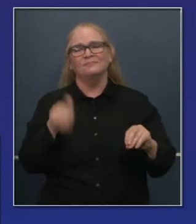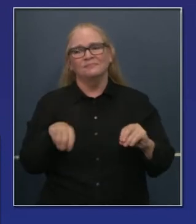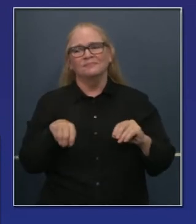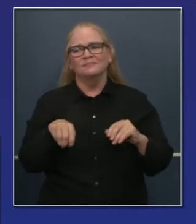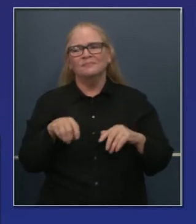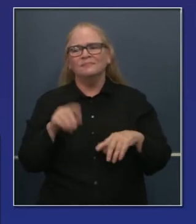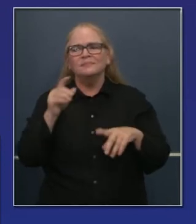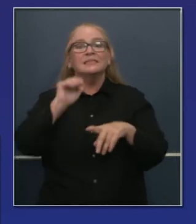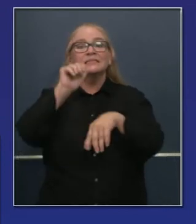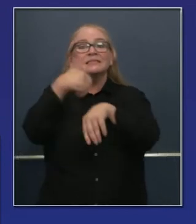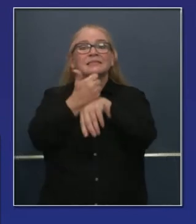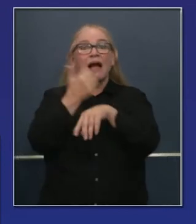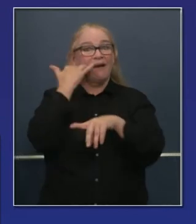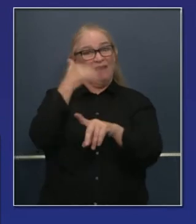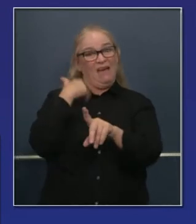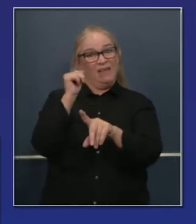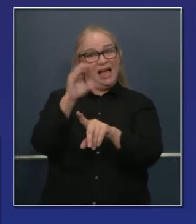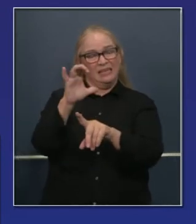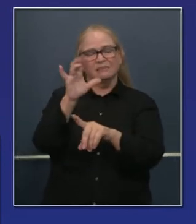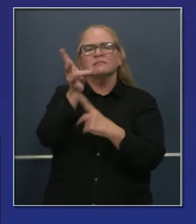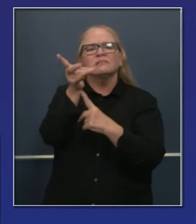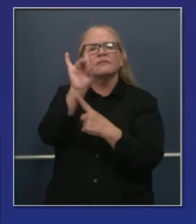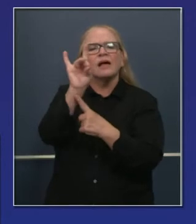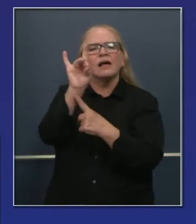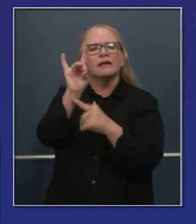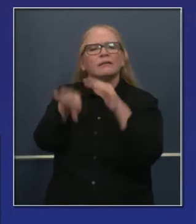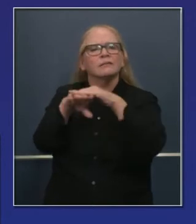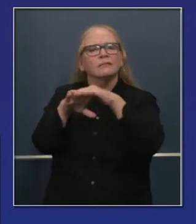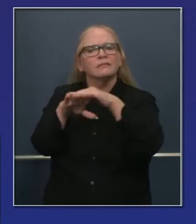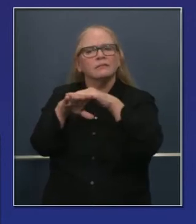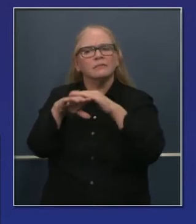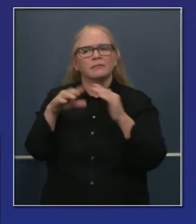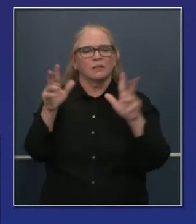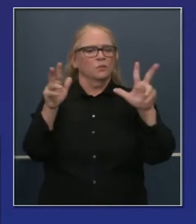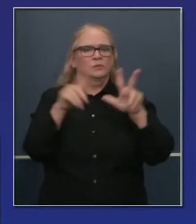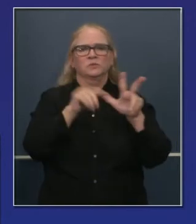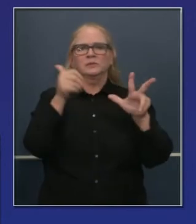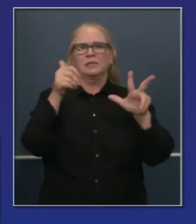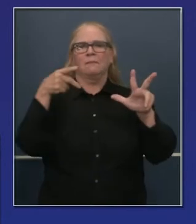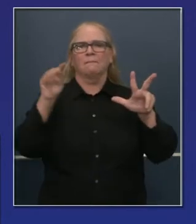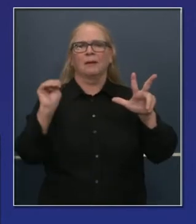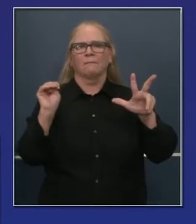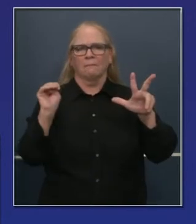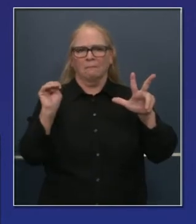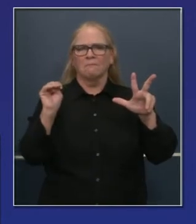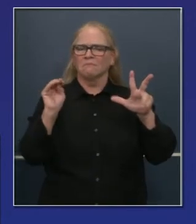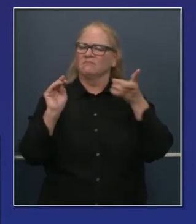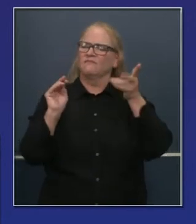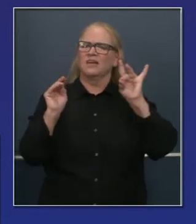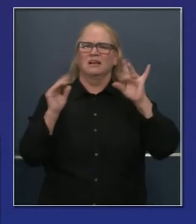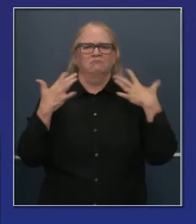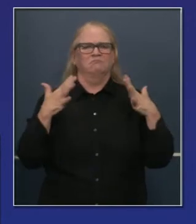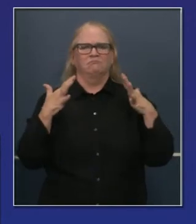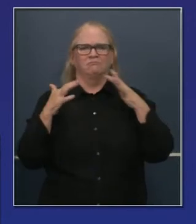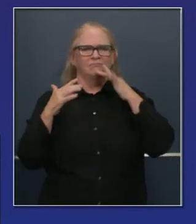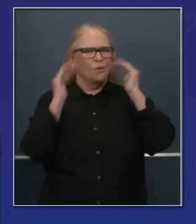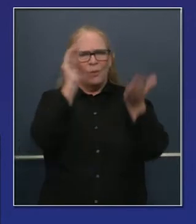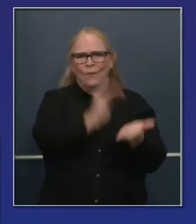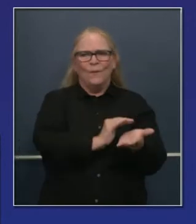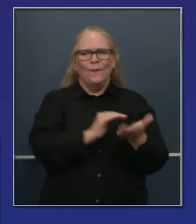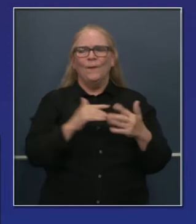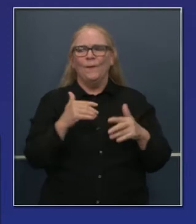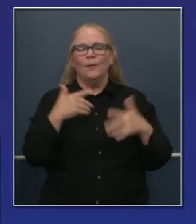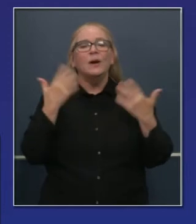fije su aire acondicionado a 78 grados entre las horas de 3 y 10 de la tarde para